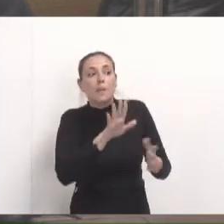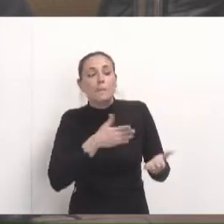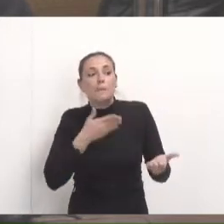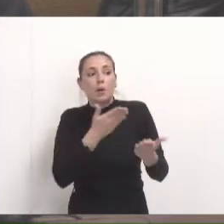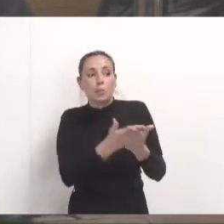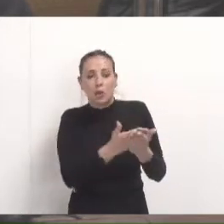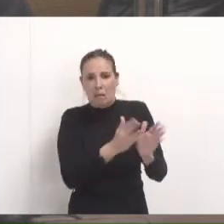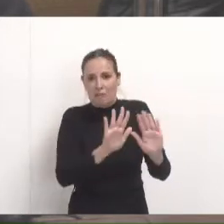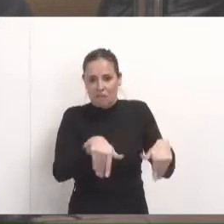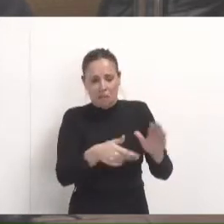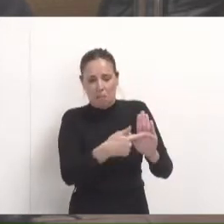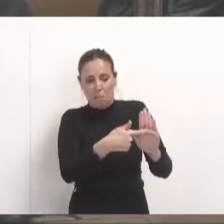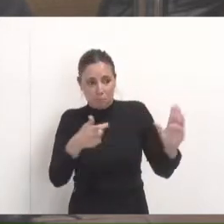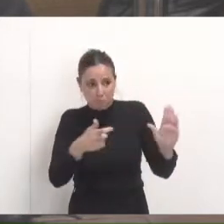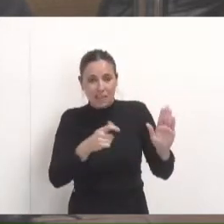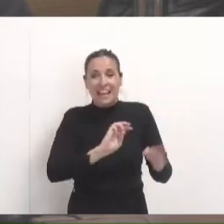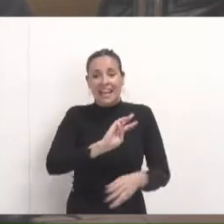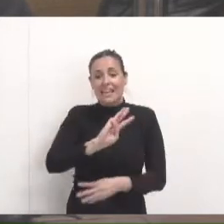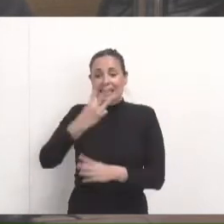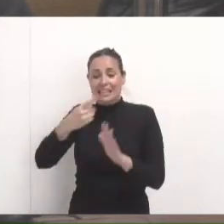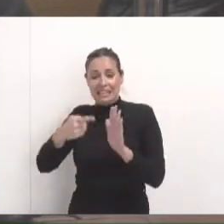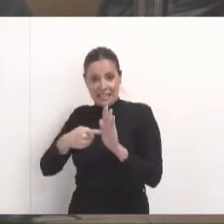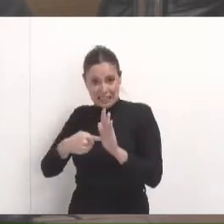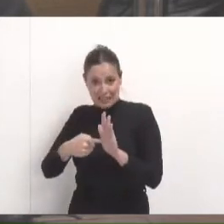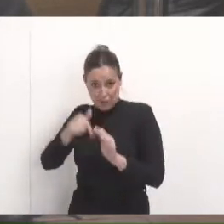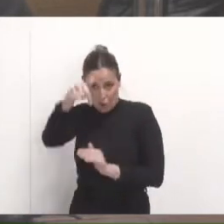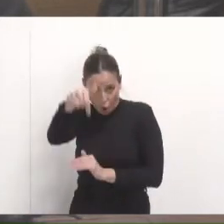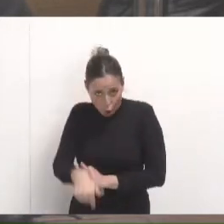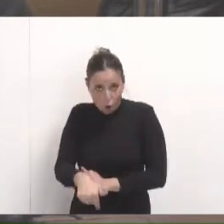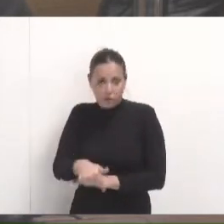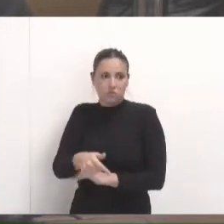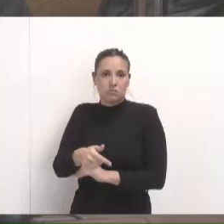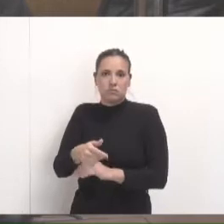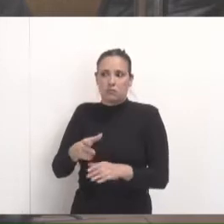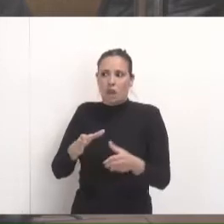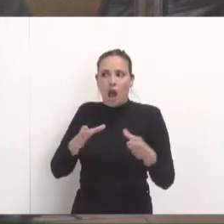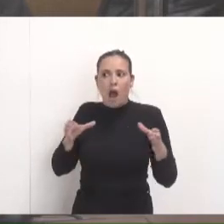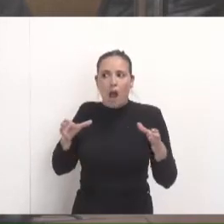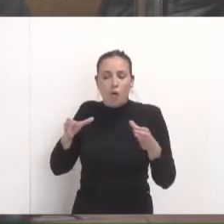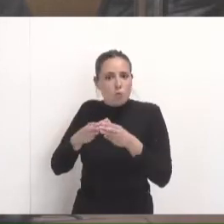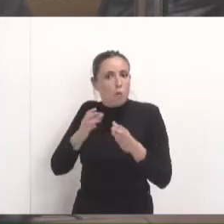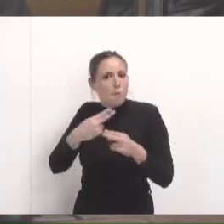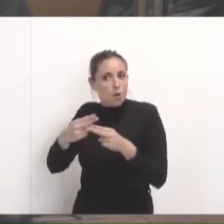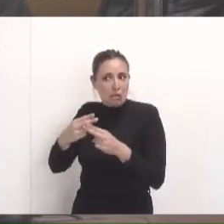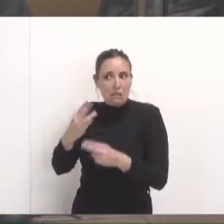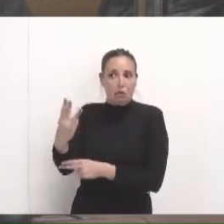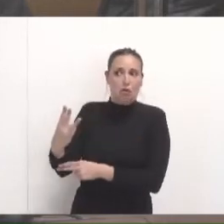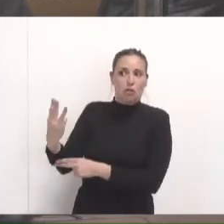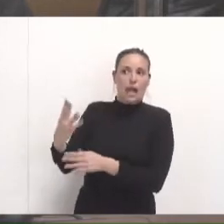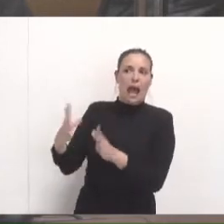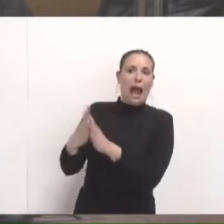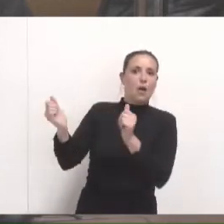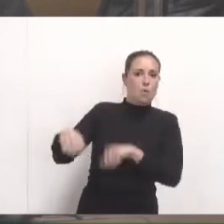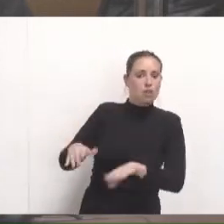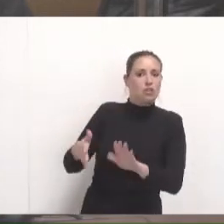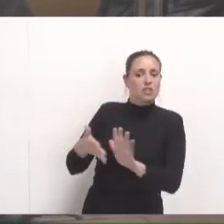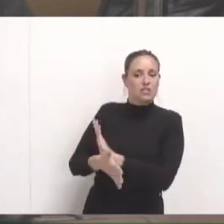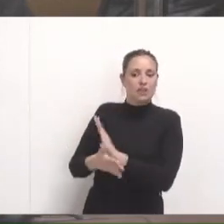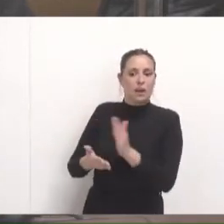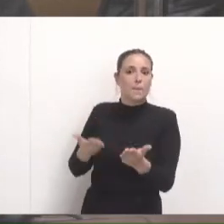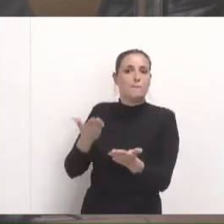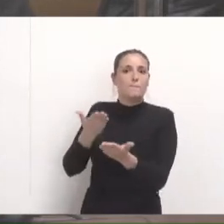tercera ocasión usted tenía una respuesta sobre su moción, ha conseguido ponernos de acuerdo los tres grupos políticos restantes para que votemos desfavorablemente su